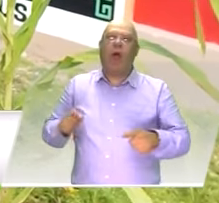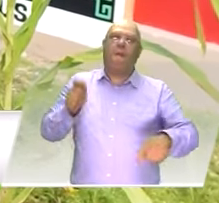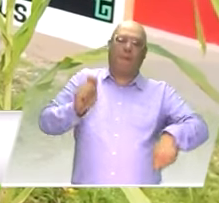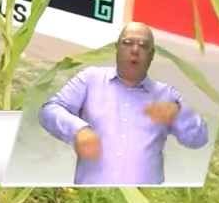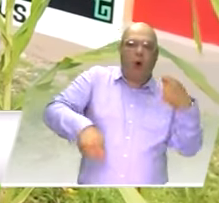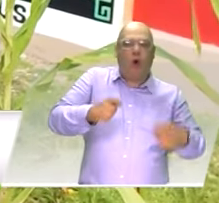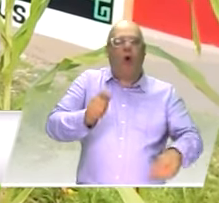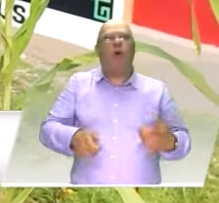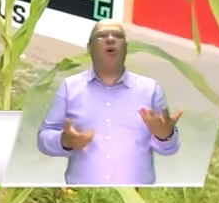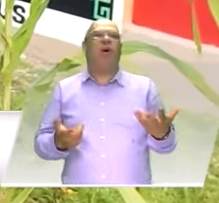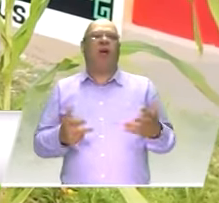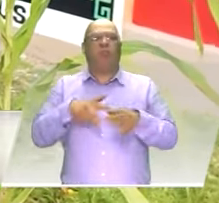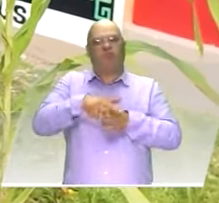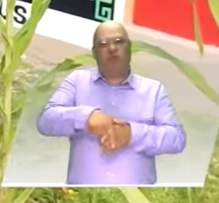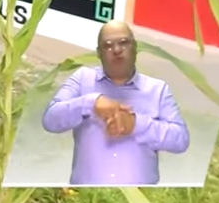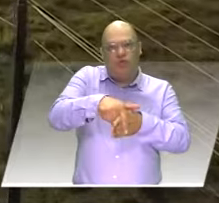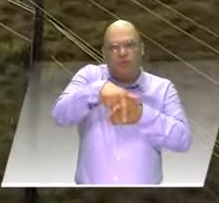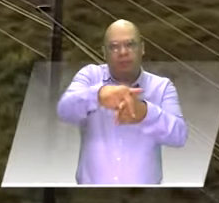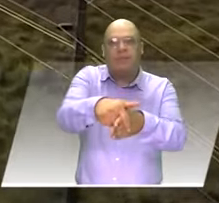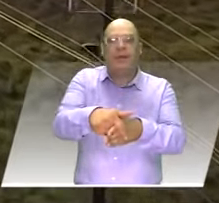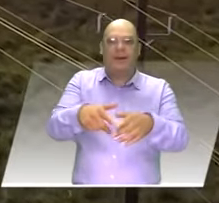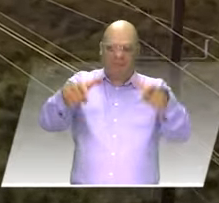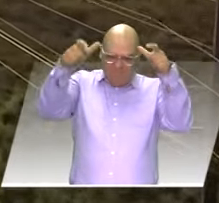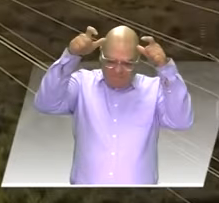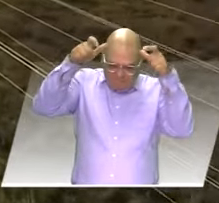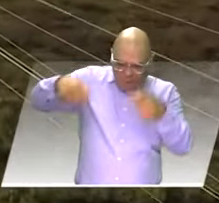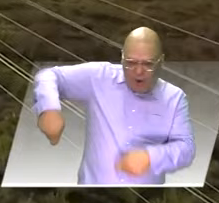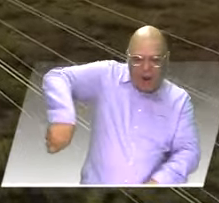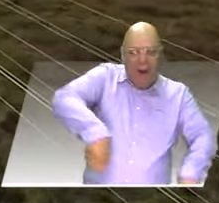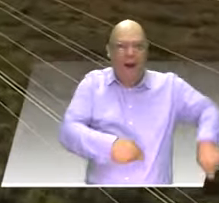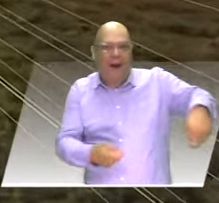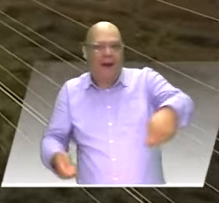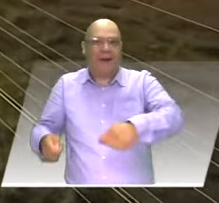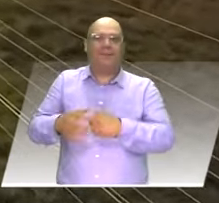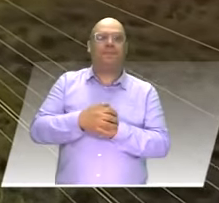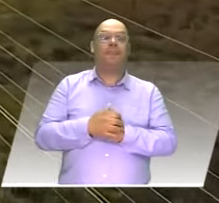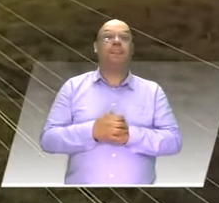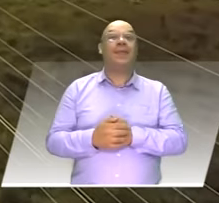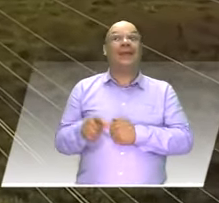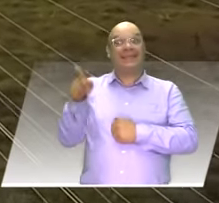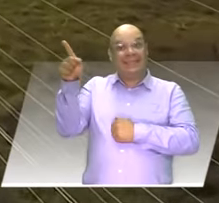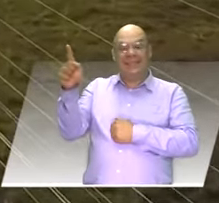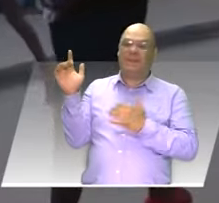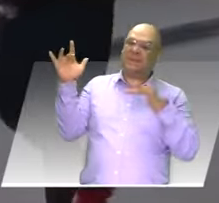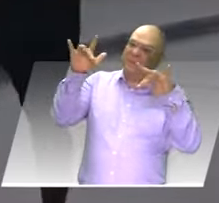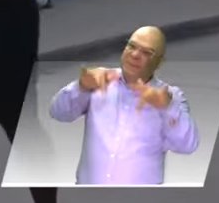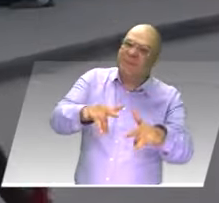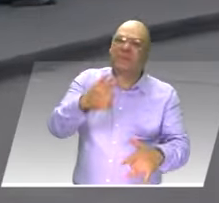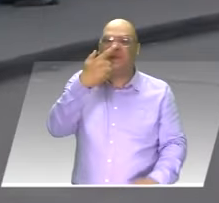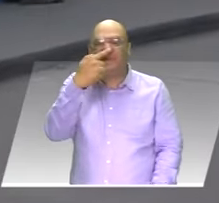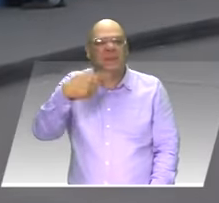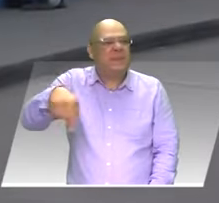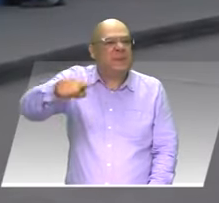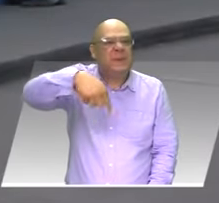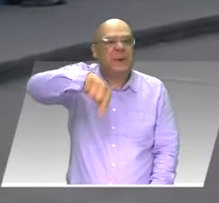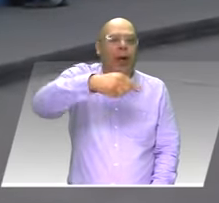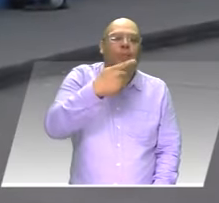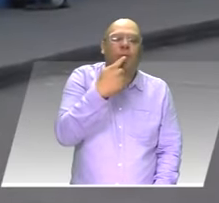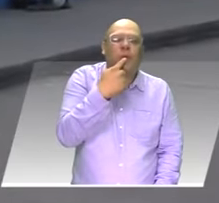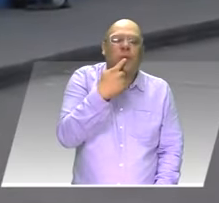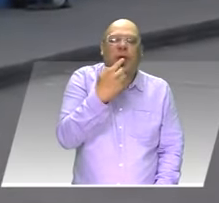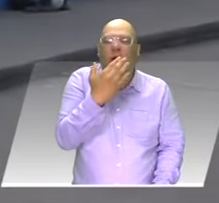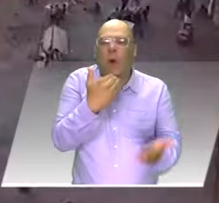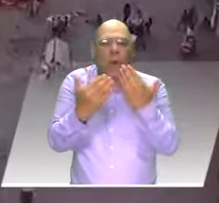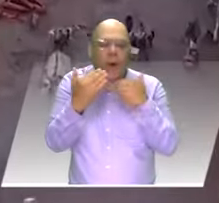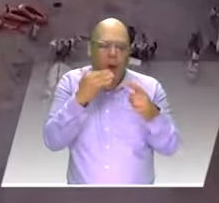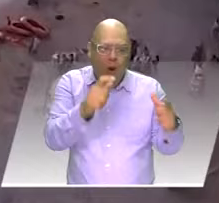de porro cabalgatas incluso las mismas corralejas en esta celebración los turistas deleitan su paladar con la mezcla de sabores en